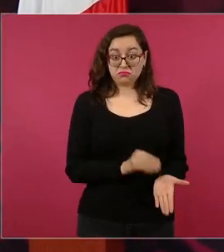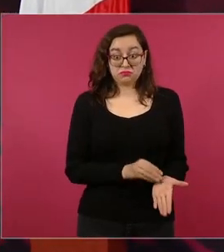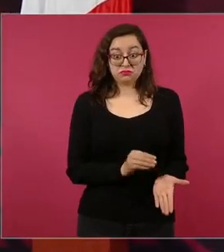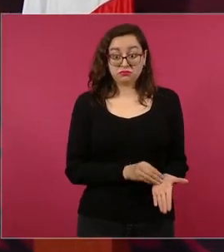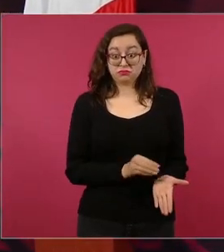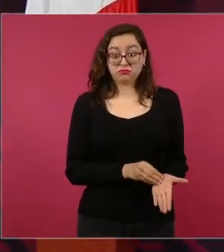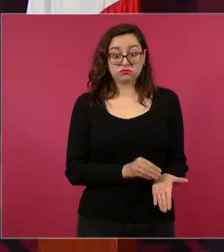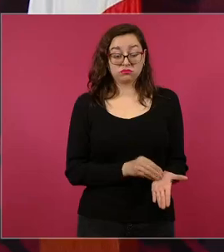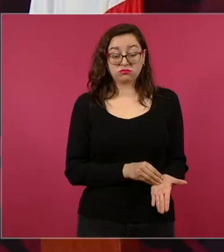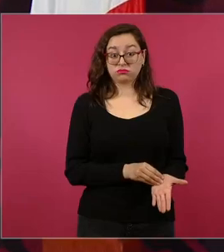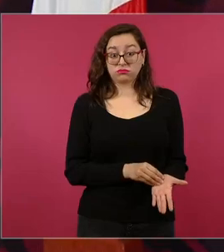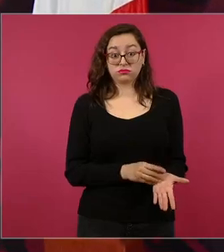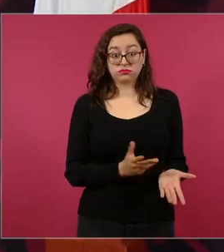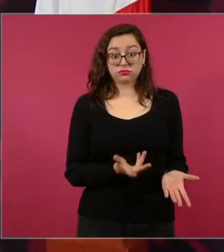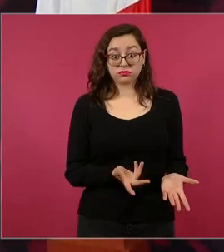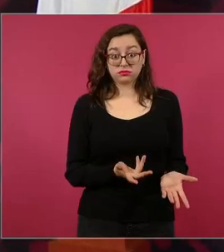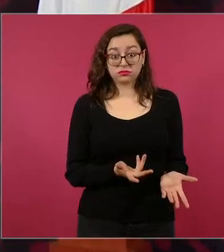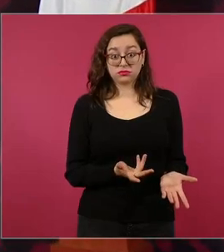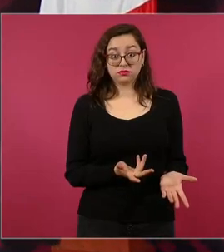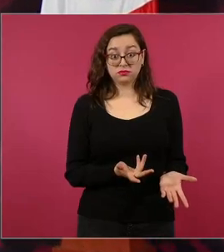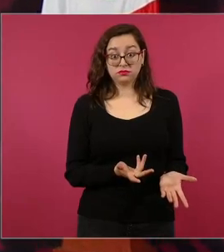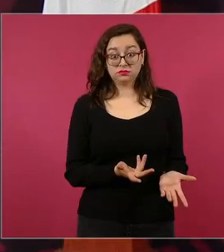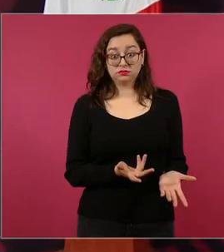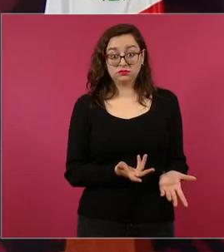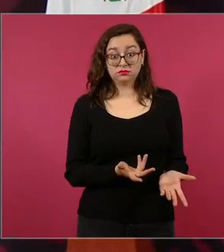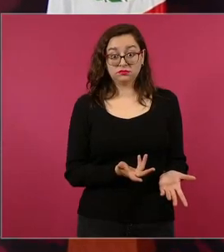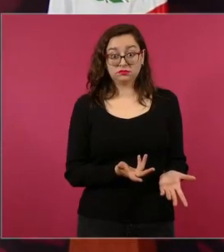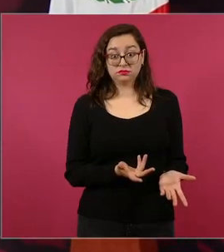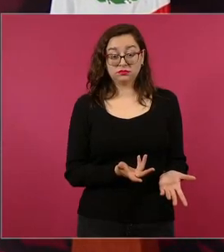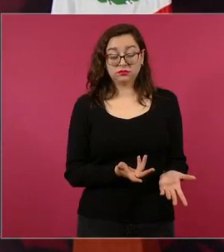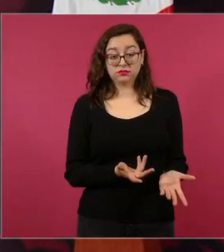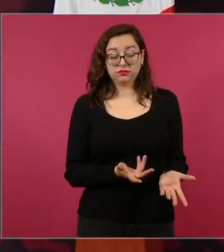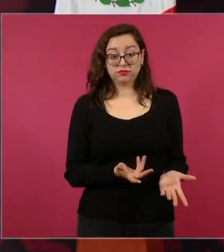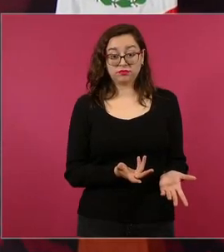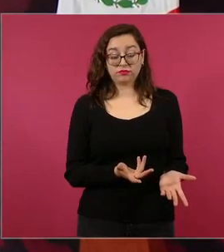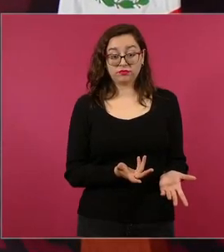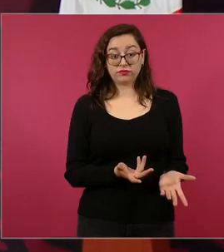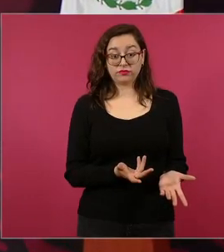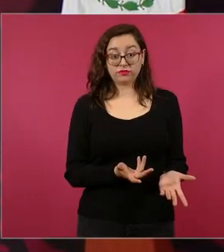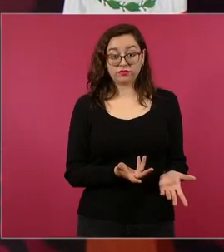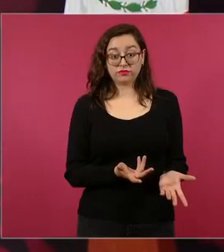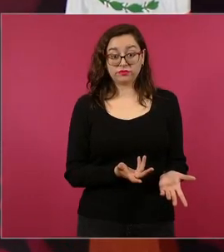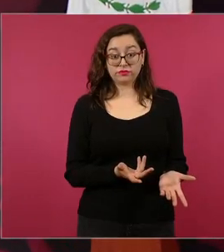los juzgados, en los estados,